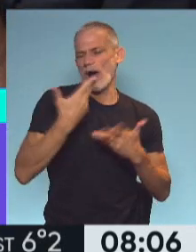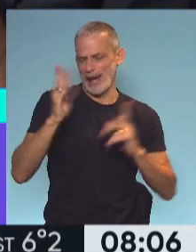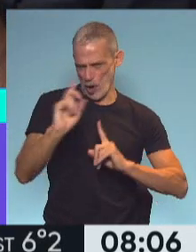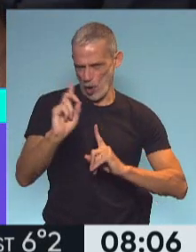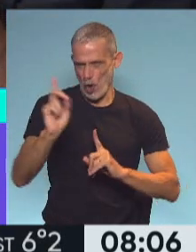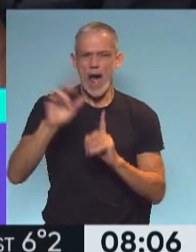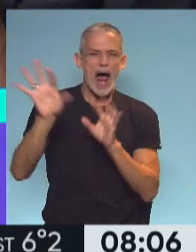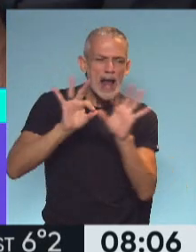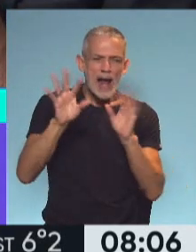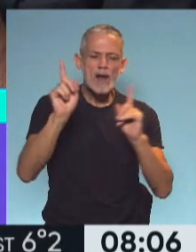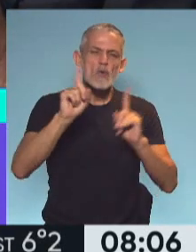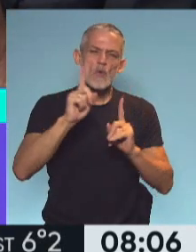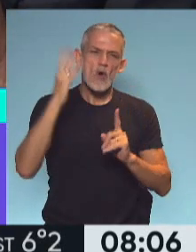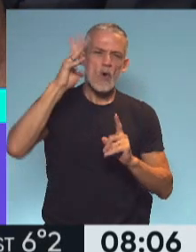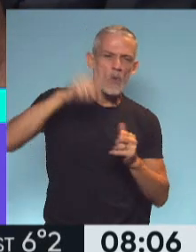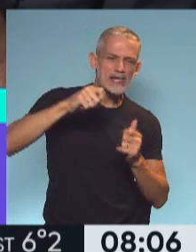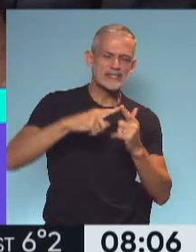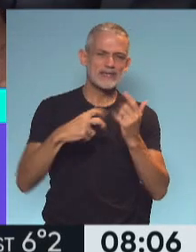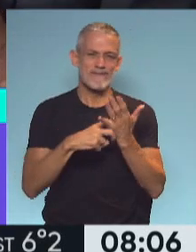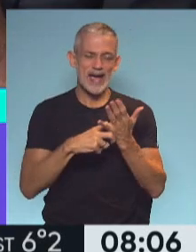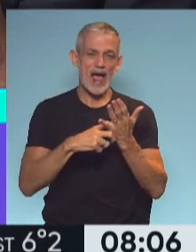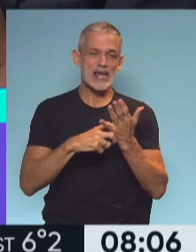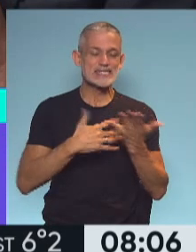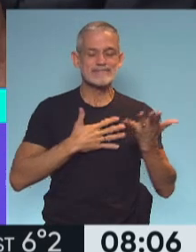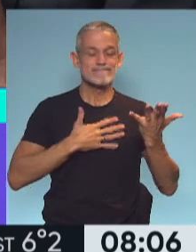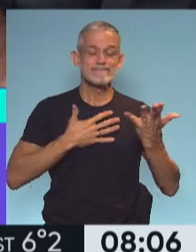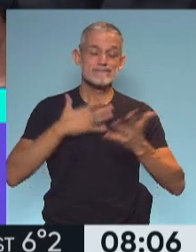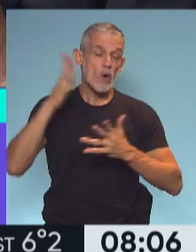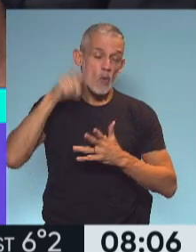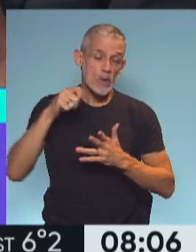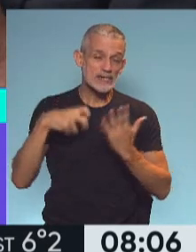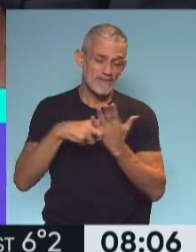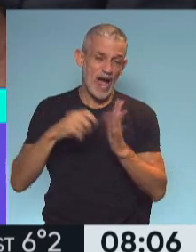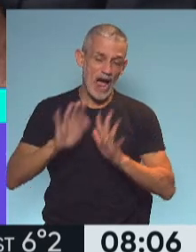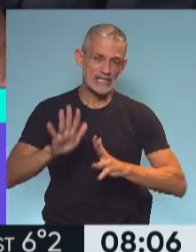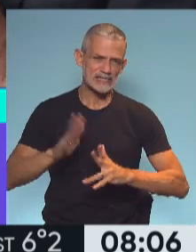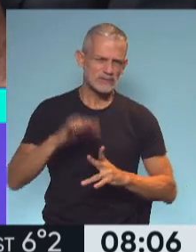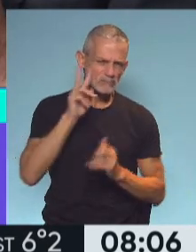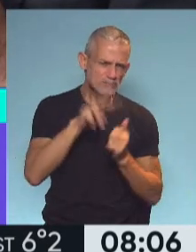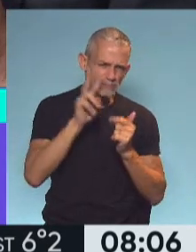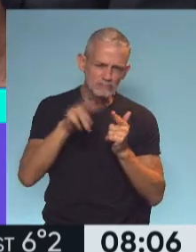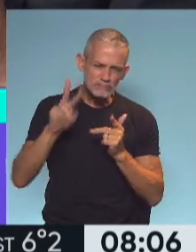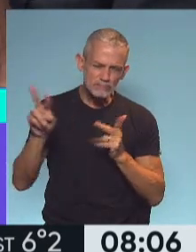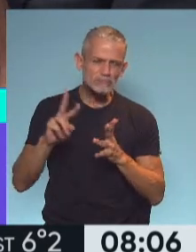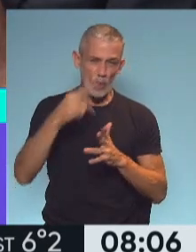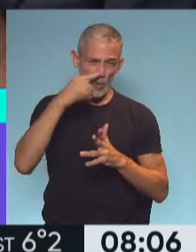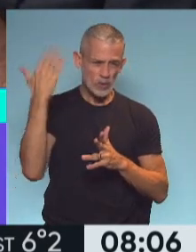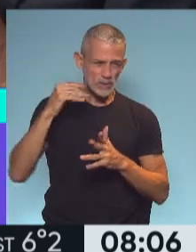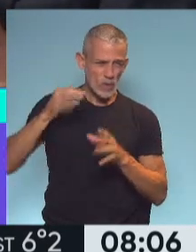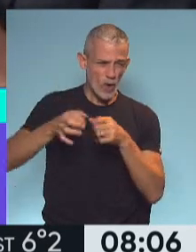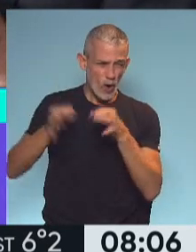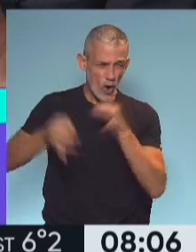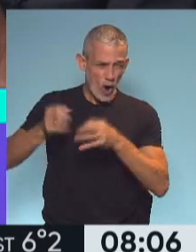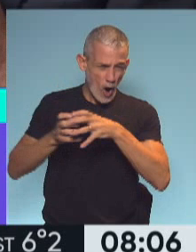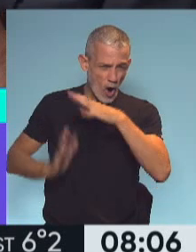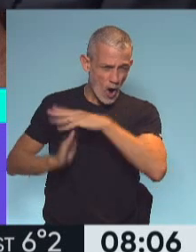generalizar, es una actitud que lamentablemente han tomado algunos jueces y fiscales. Si uno va analizando los últimos fallos de la Corte Suprema,